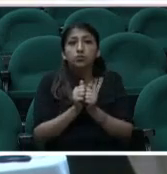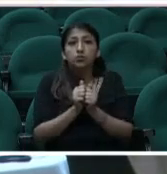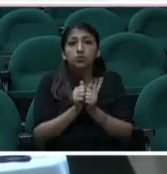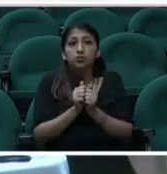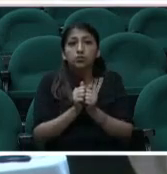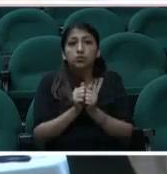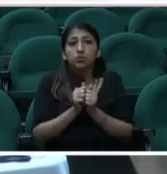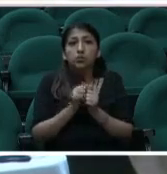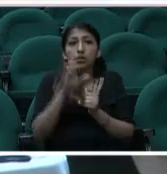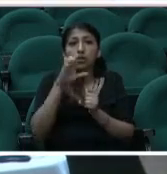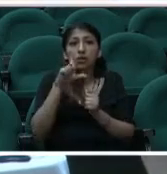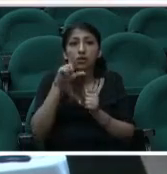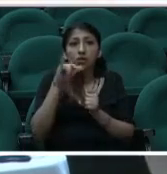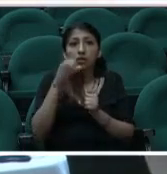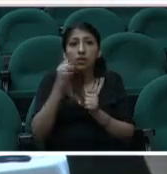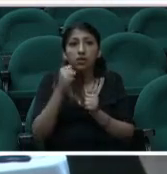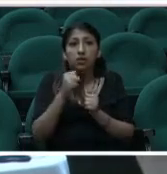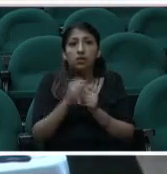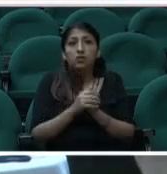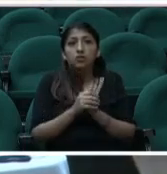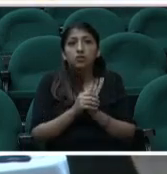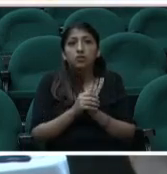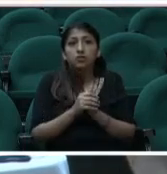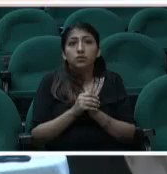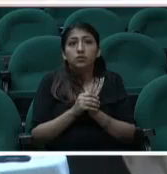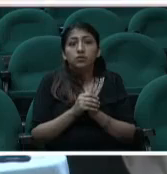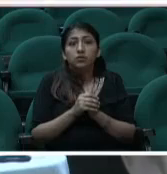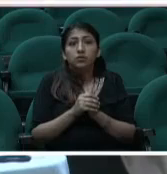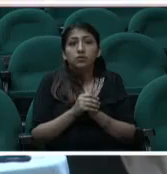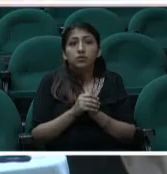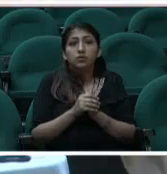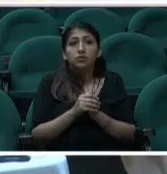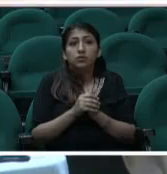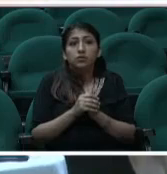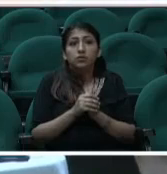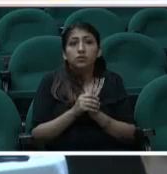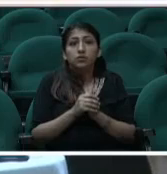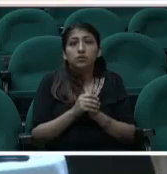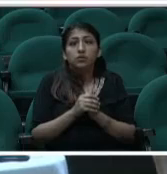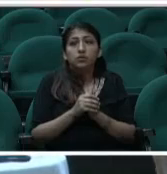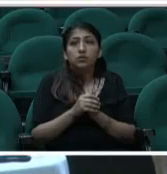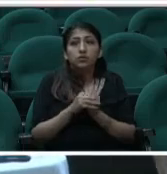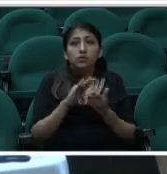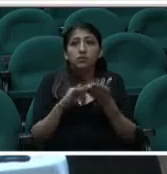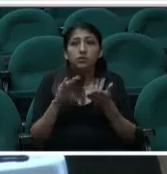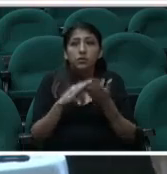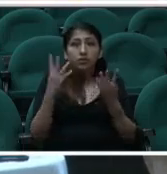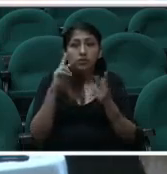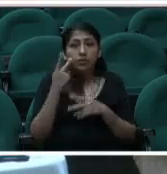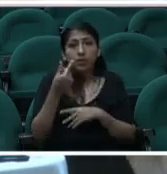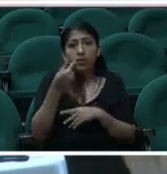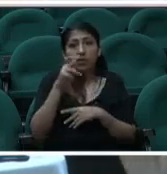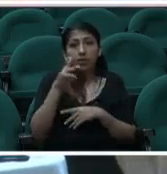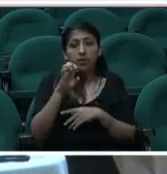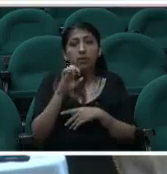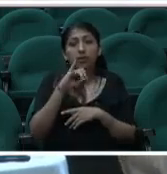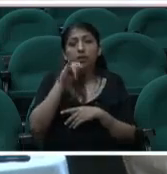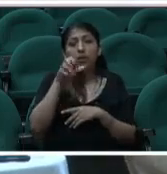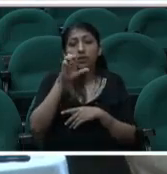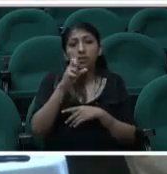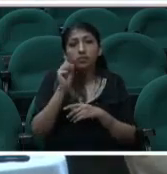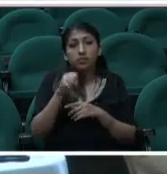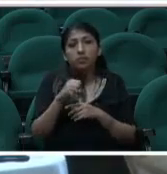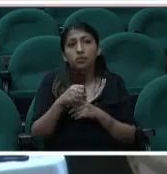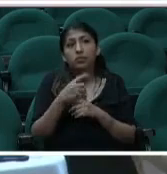el candidato el día cero de tal manera que perdón granda y haier o de tal manera que es el tiempo